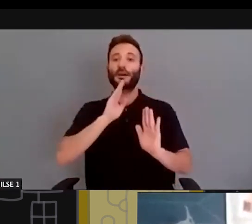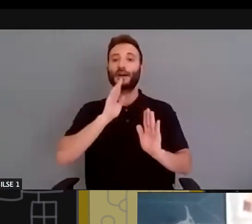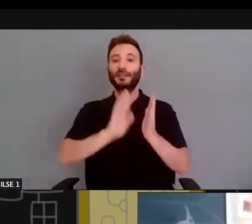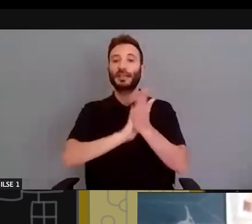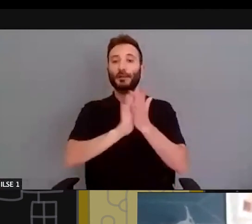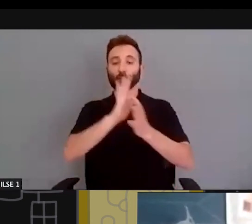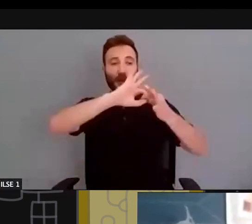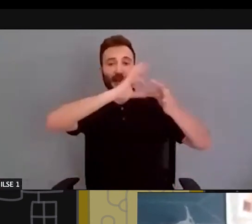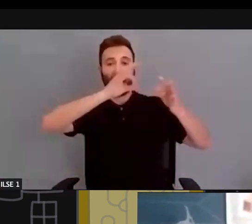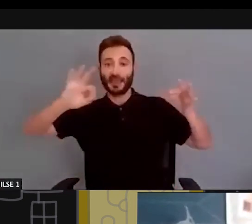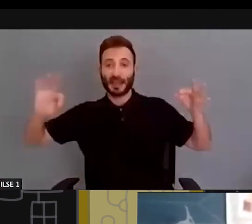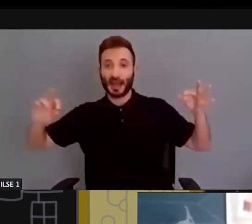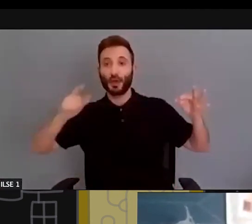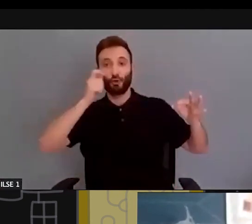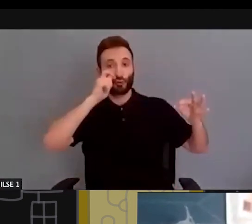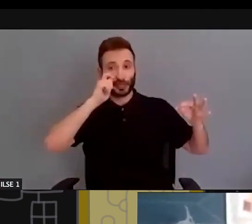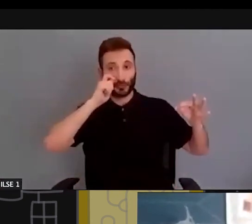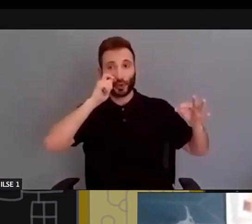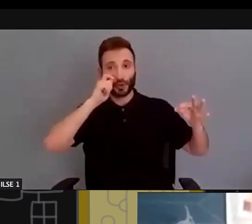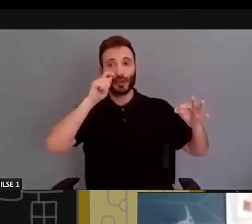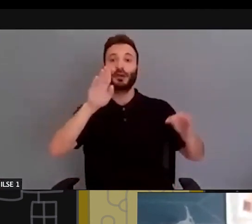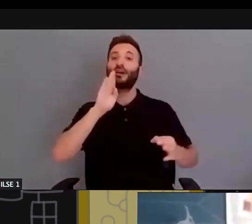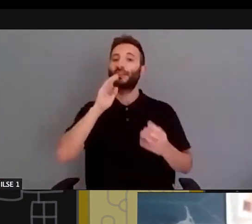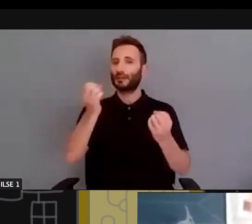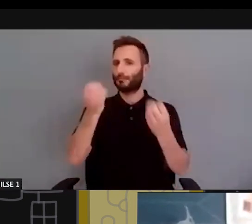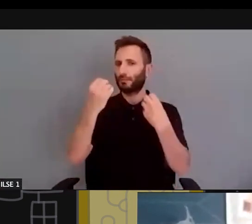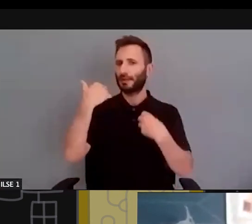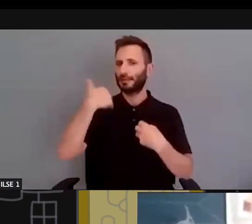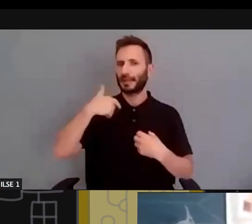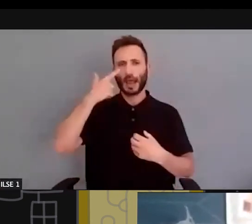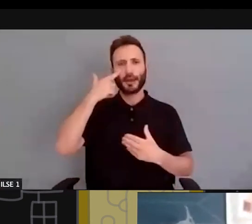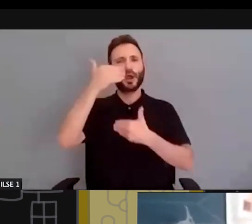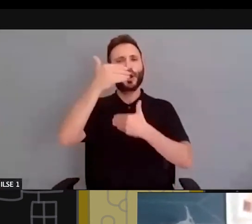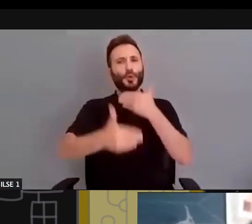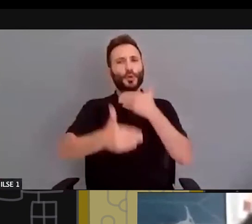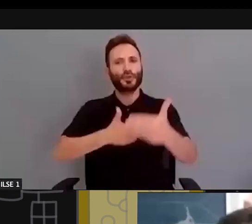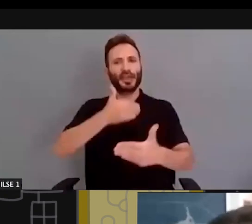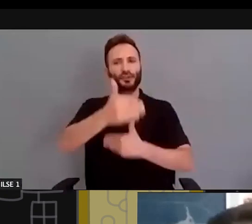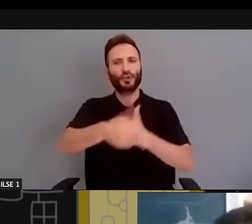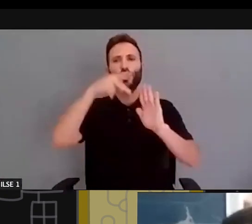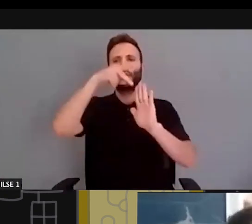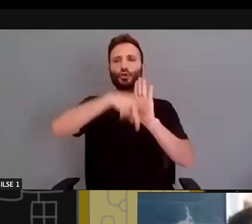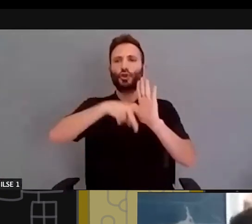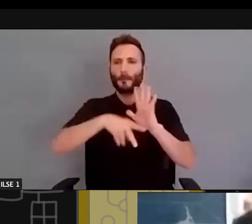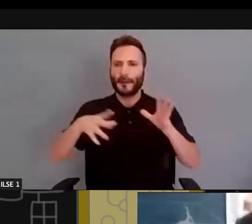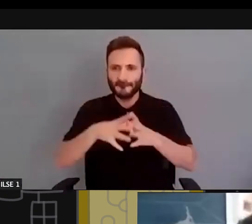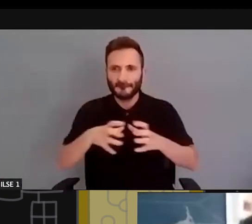del turismo. Ya nos lo has contado, pero el proceso, ¿cómo ha sido? Una norma tan ambiciosa que toca tantos